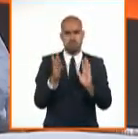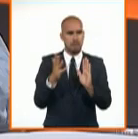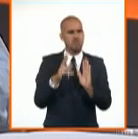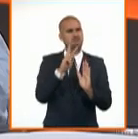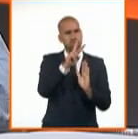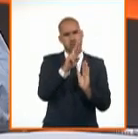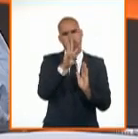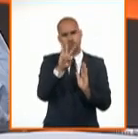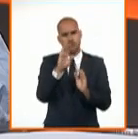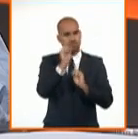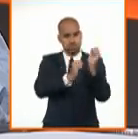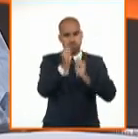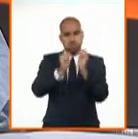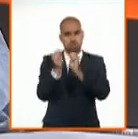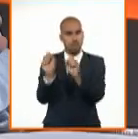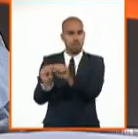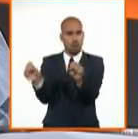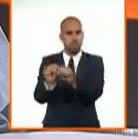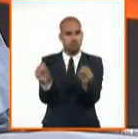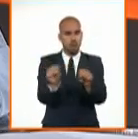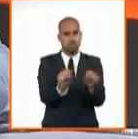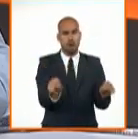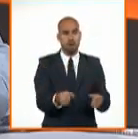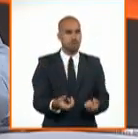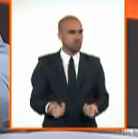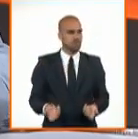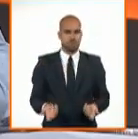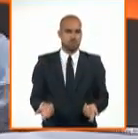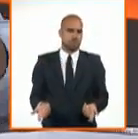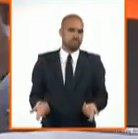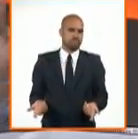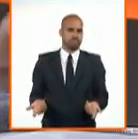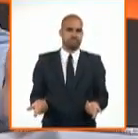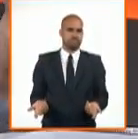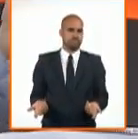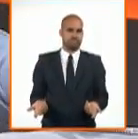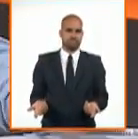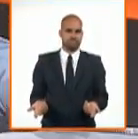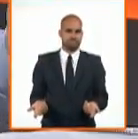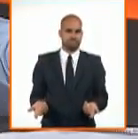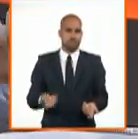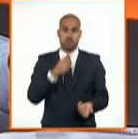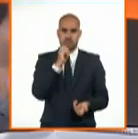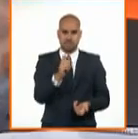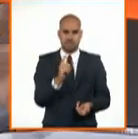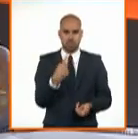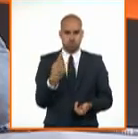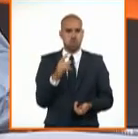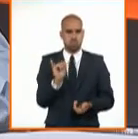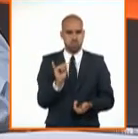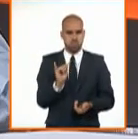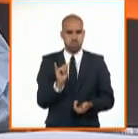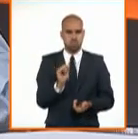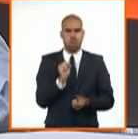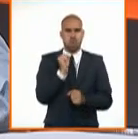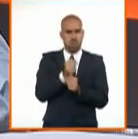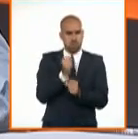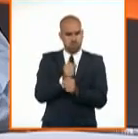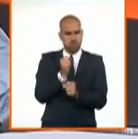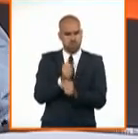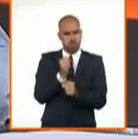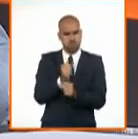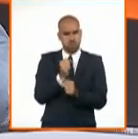fuera de servicio eso es prácticamente constantemente están en la en el proceso de solución